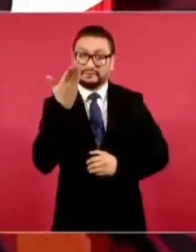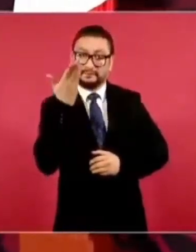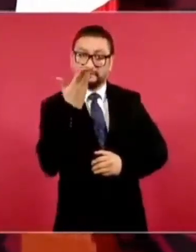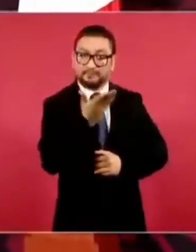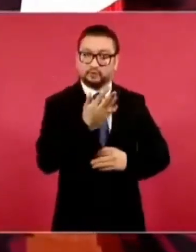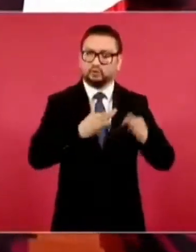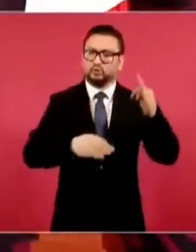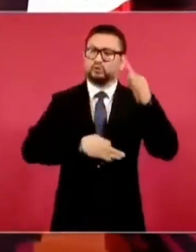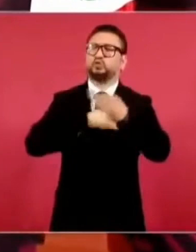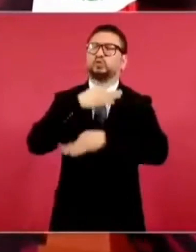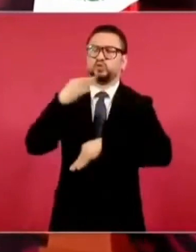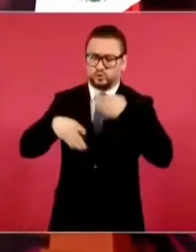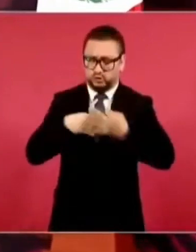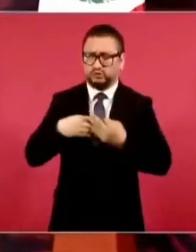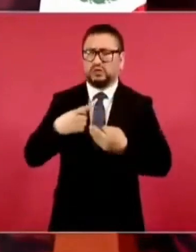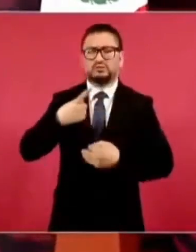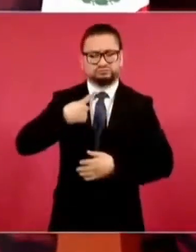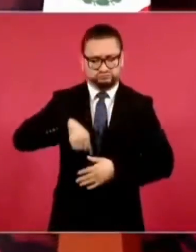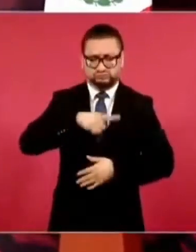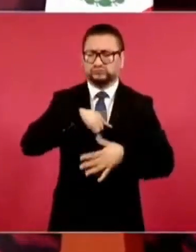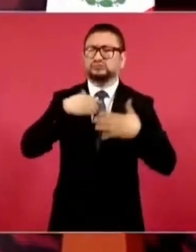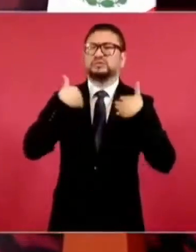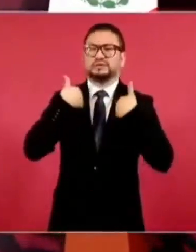los comprendemos perfectamente bien,